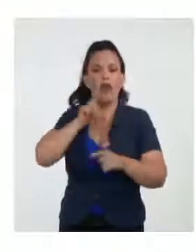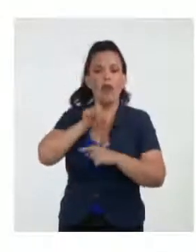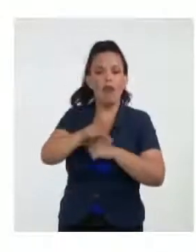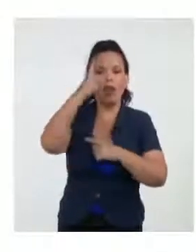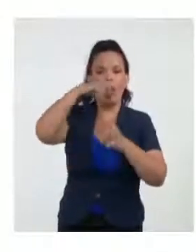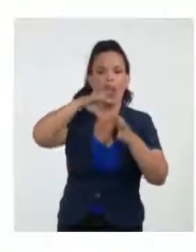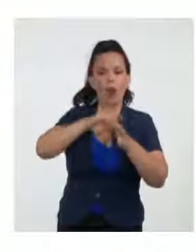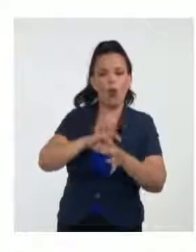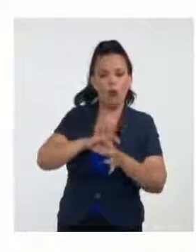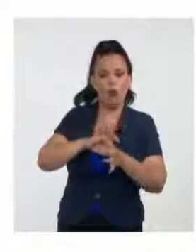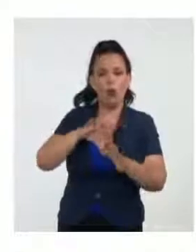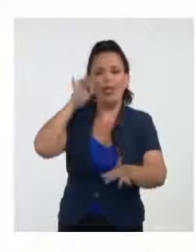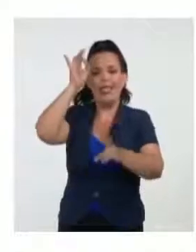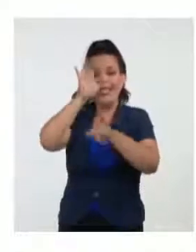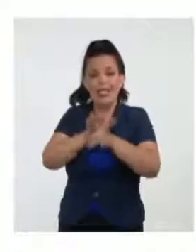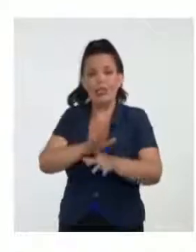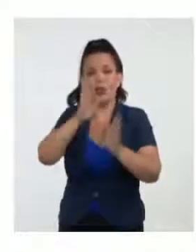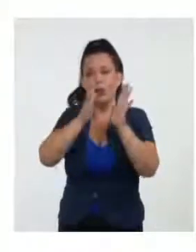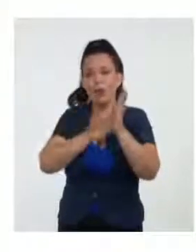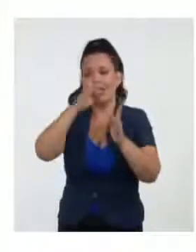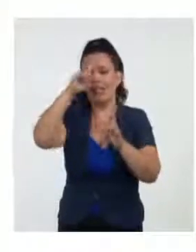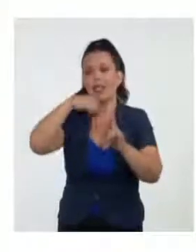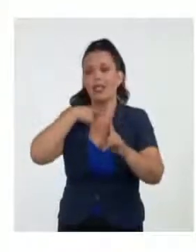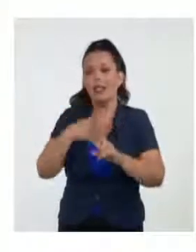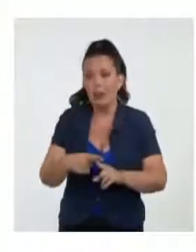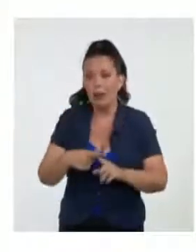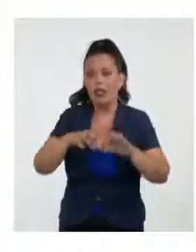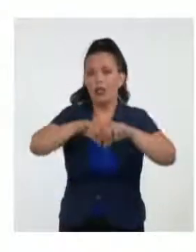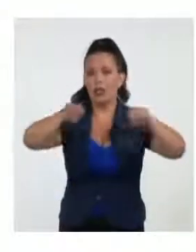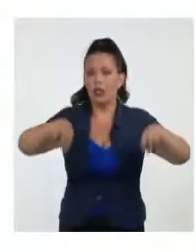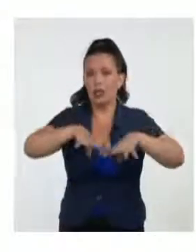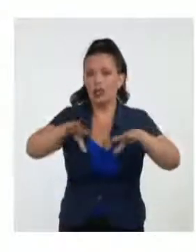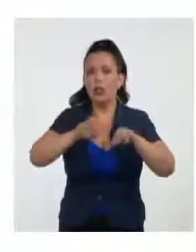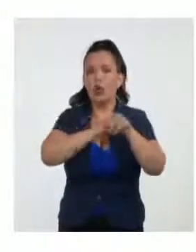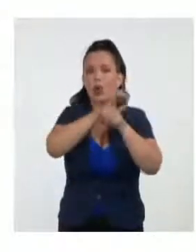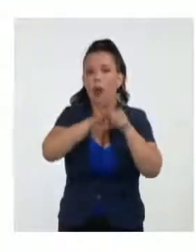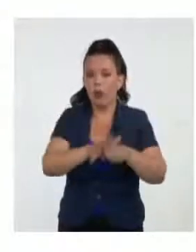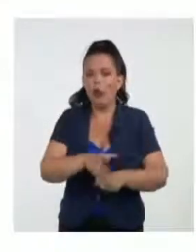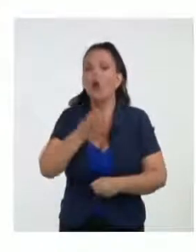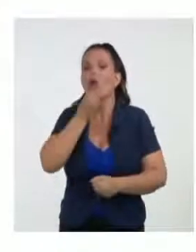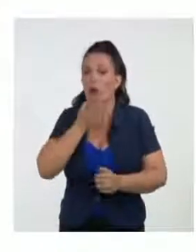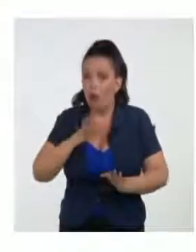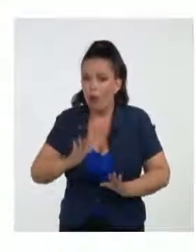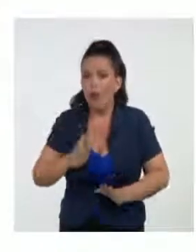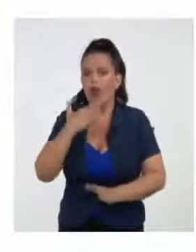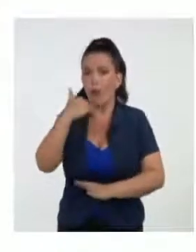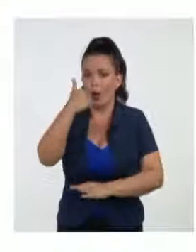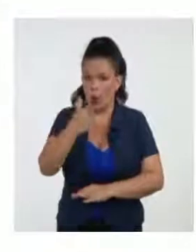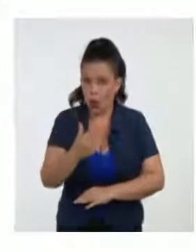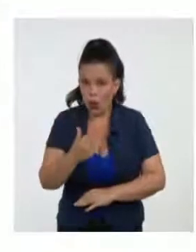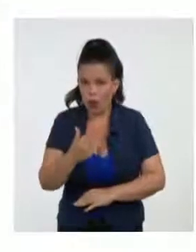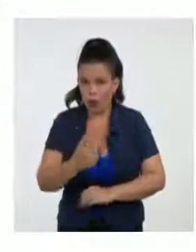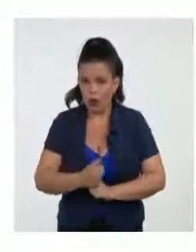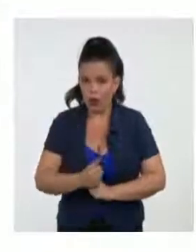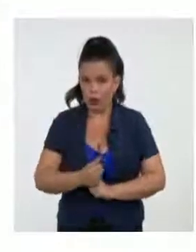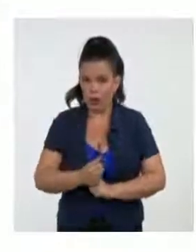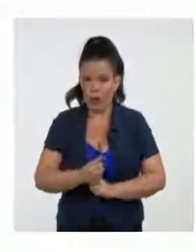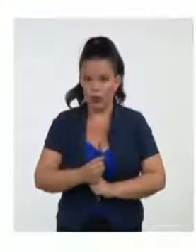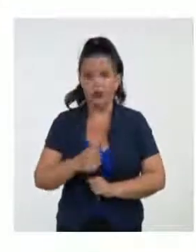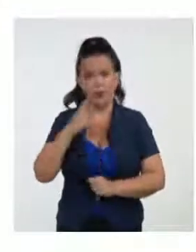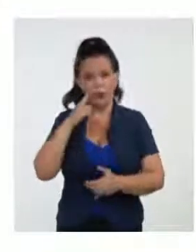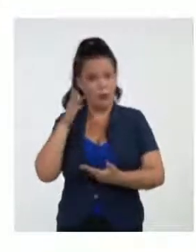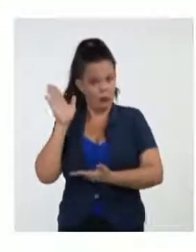mejor situación en la COVID en nuestro país. Fíjense que estamos hablando, el eje más bajito ahí está en los 2.000